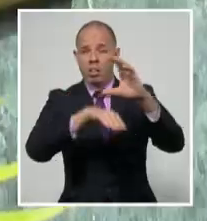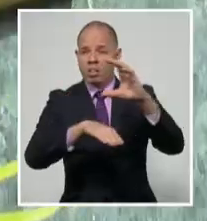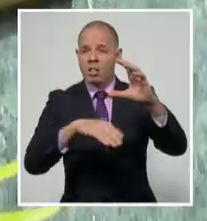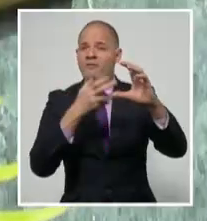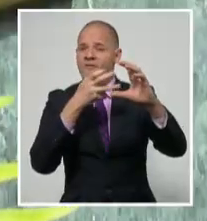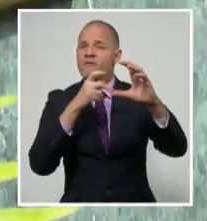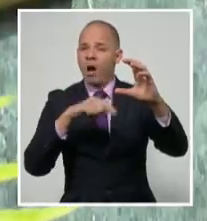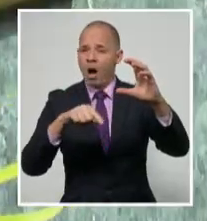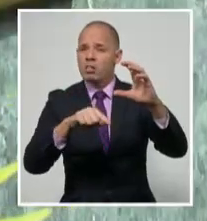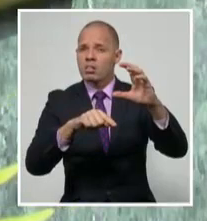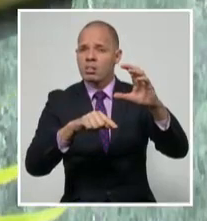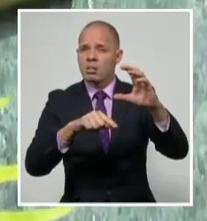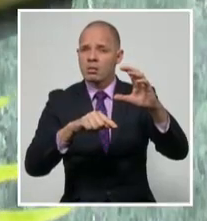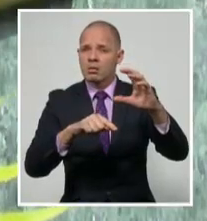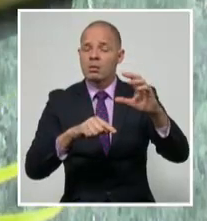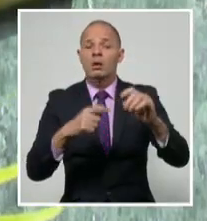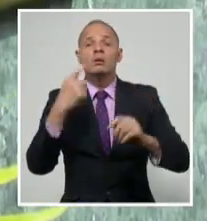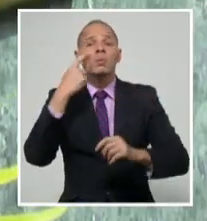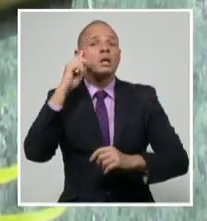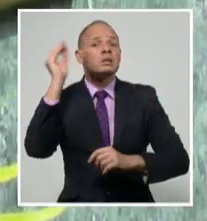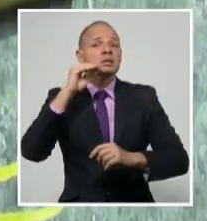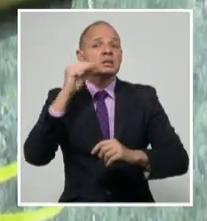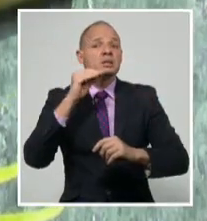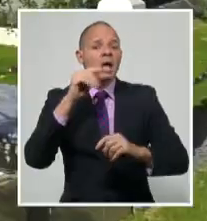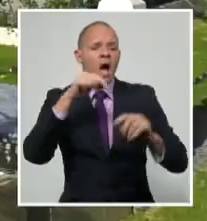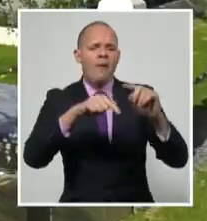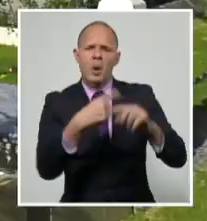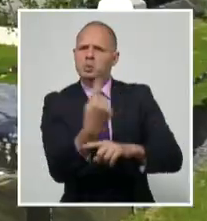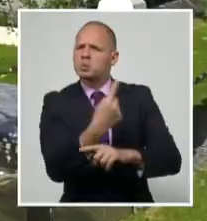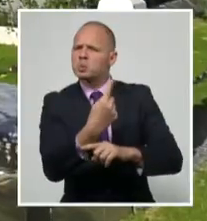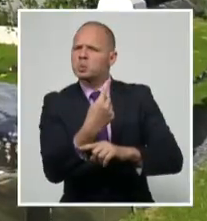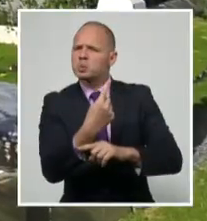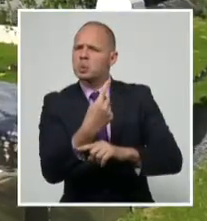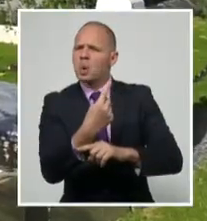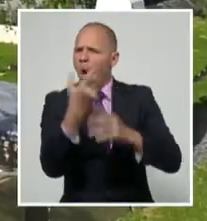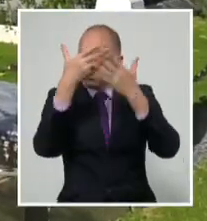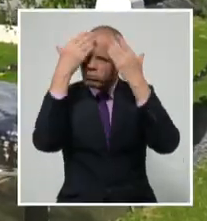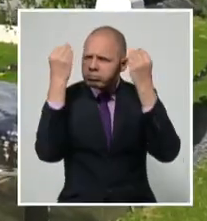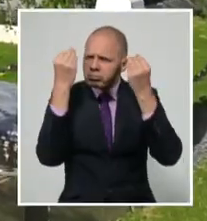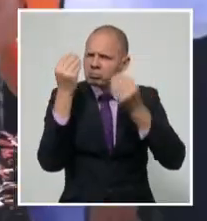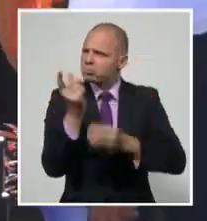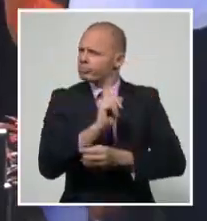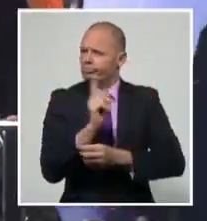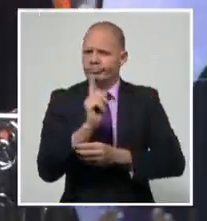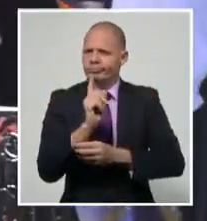tiempos. Fidel no está solo ni en la íntima oscuridad de una roca.